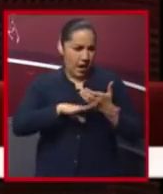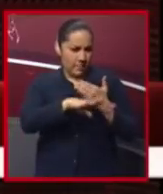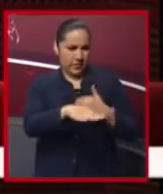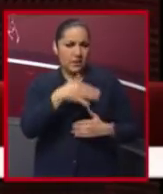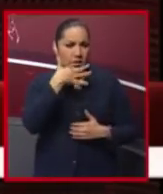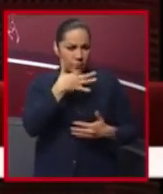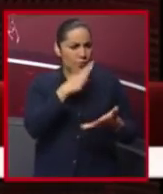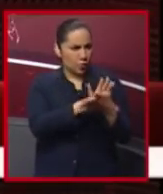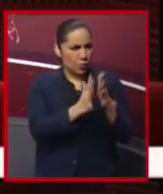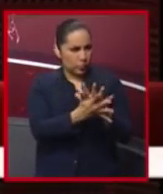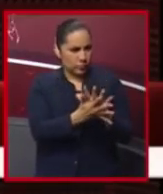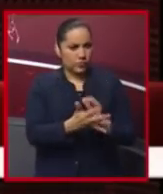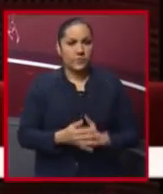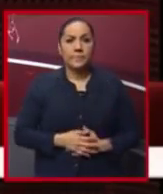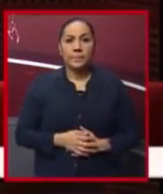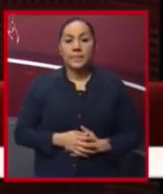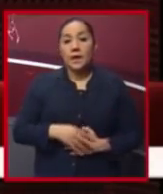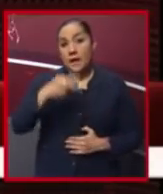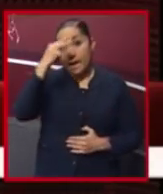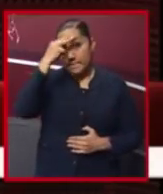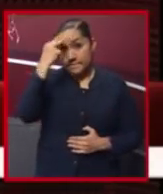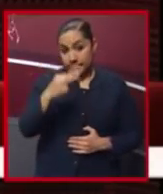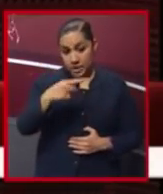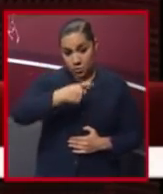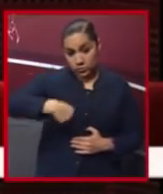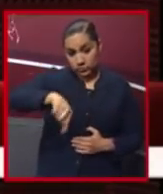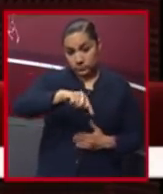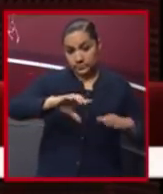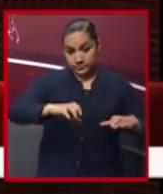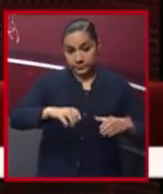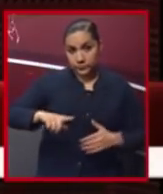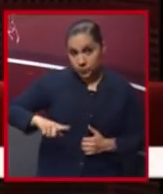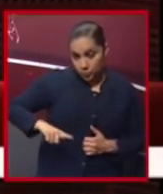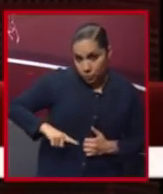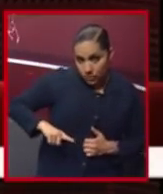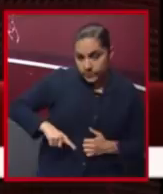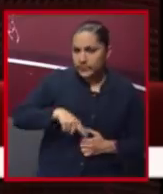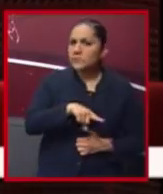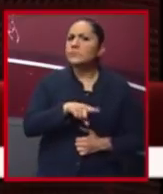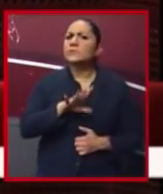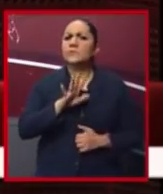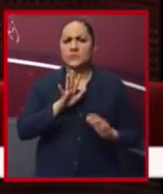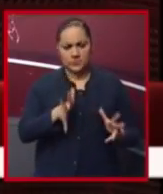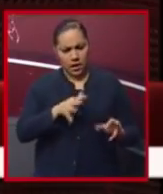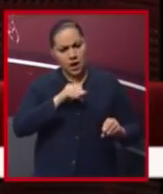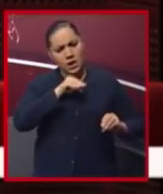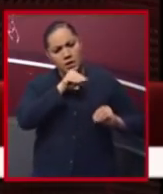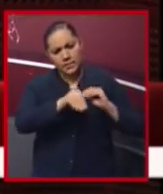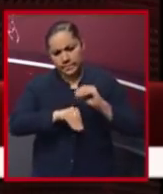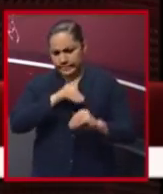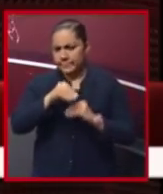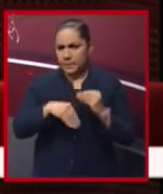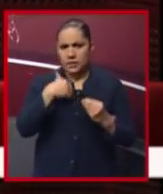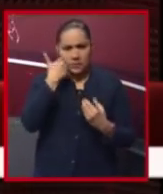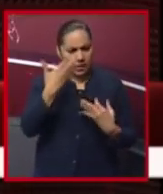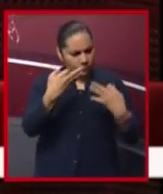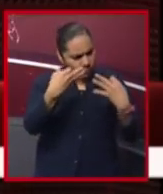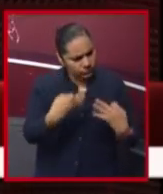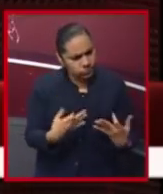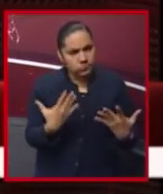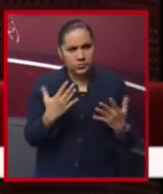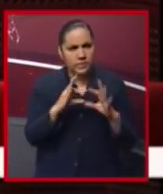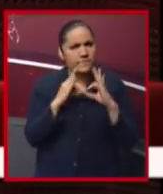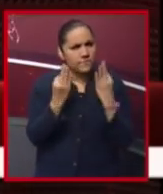El gobierno de nuestro país tiene articulada una estrategia que, pensando en el combate efectivo a la